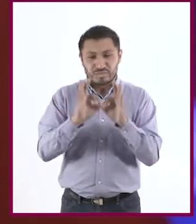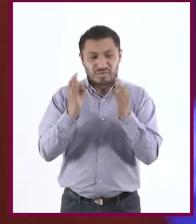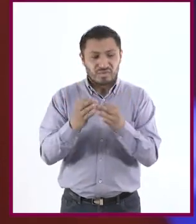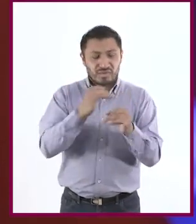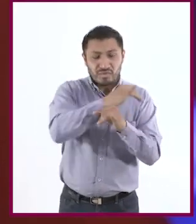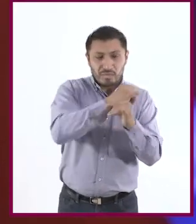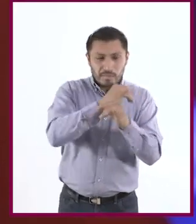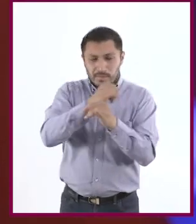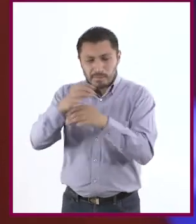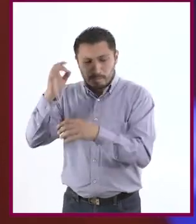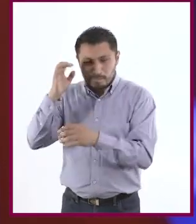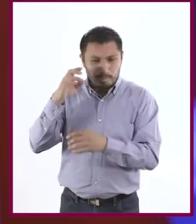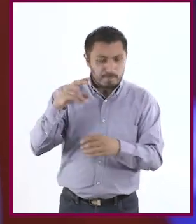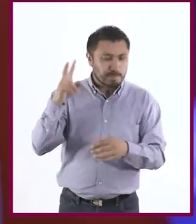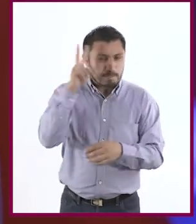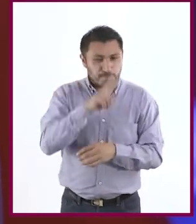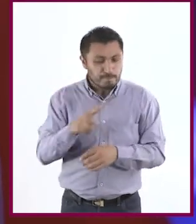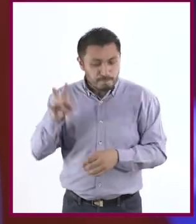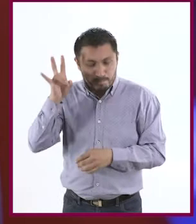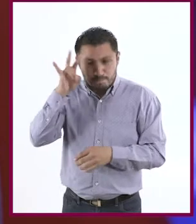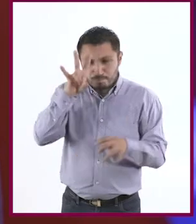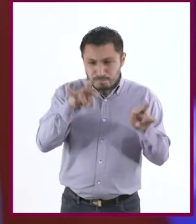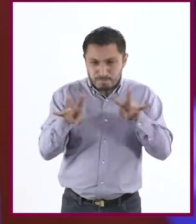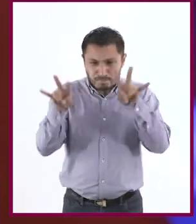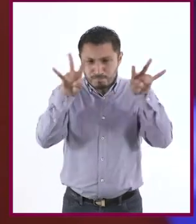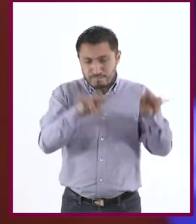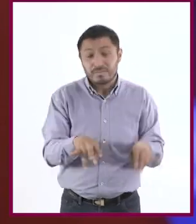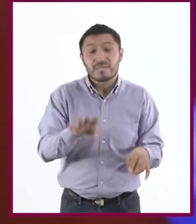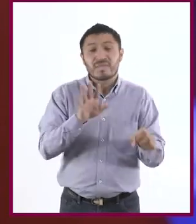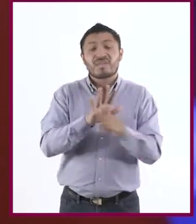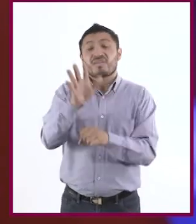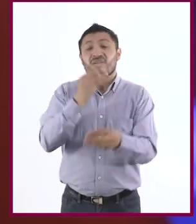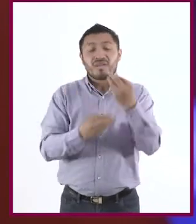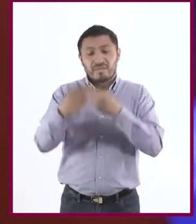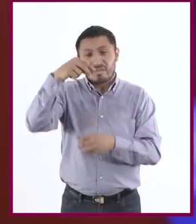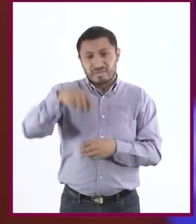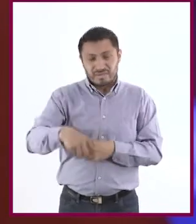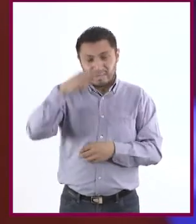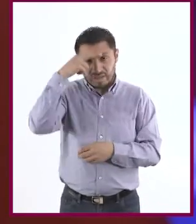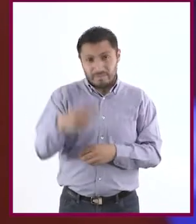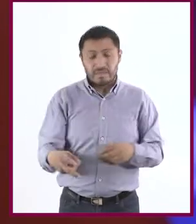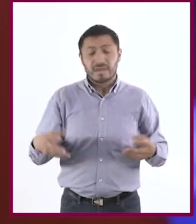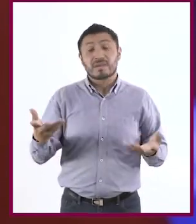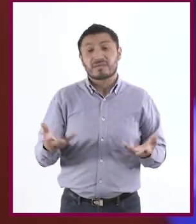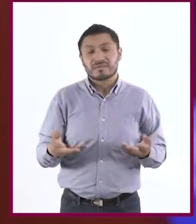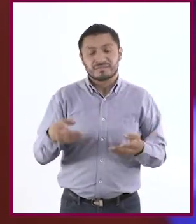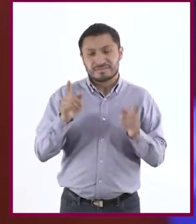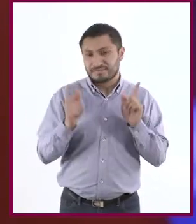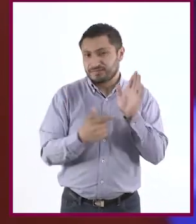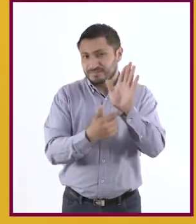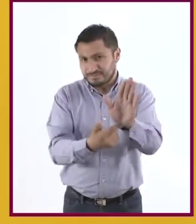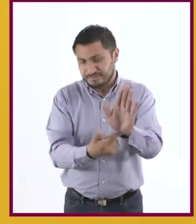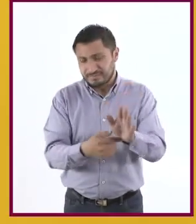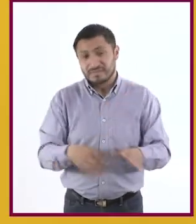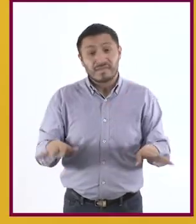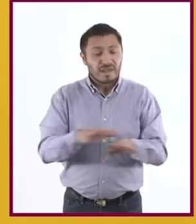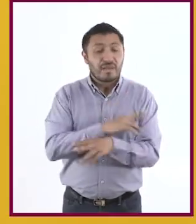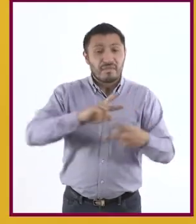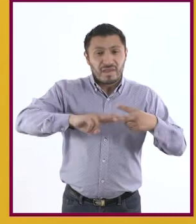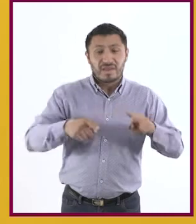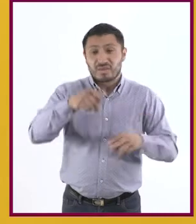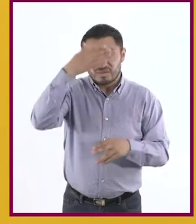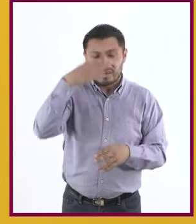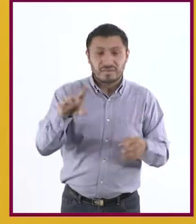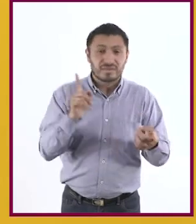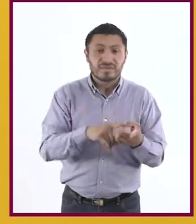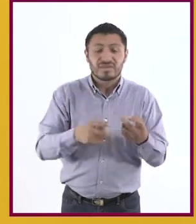analizarlo. ¿Quieres saber qué alimentos transgénicos existen actualmente en México? Donovan nos tiene el siguiente reportaje. ¿Sabes de dónde viene